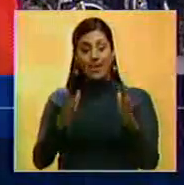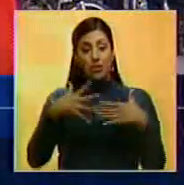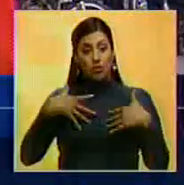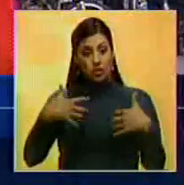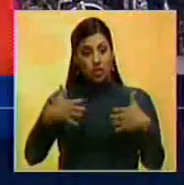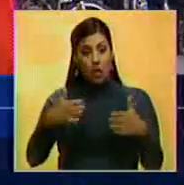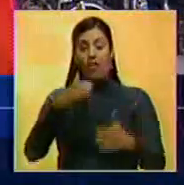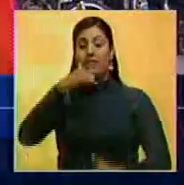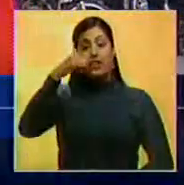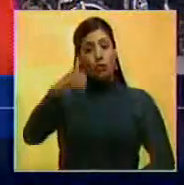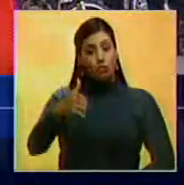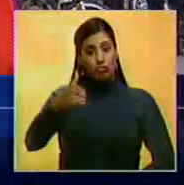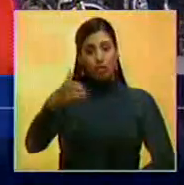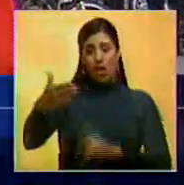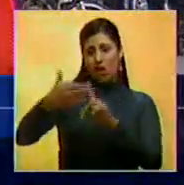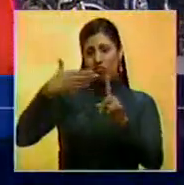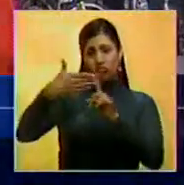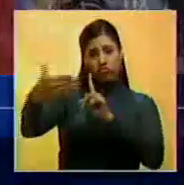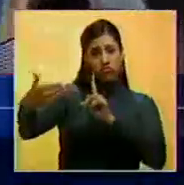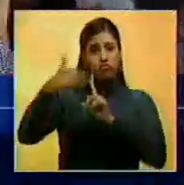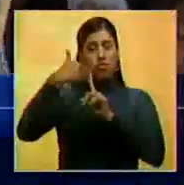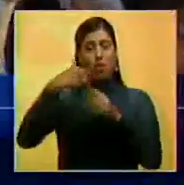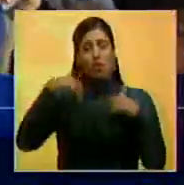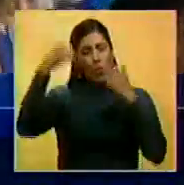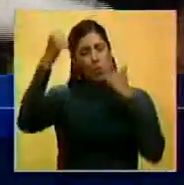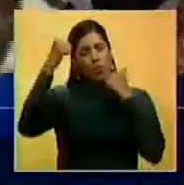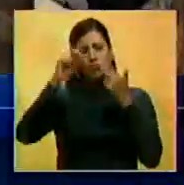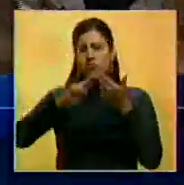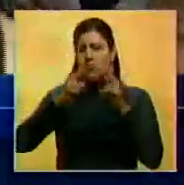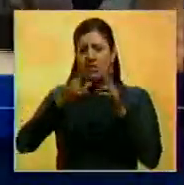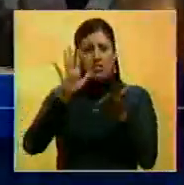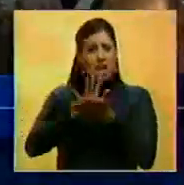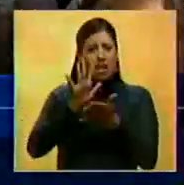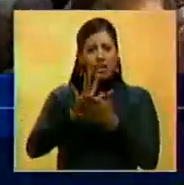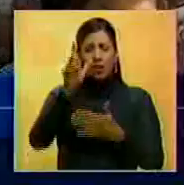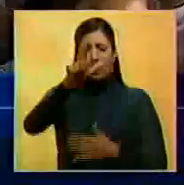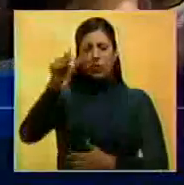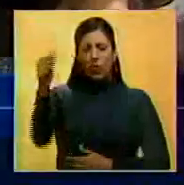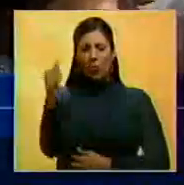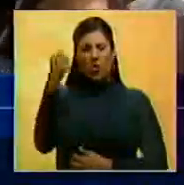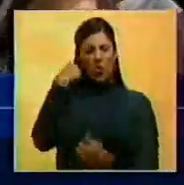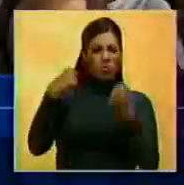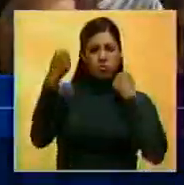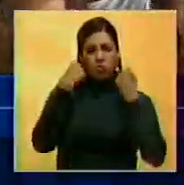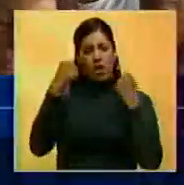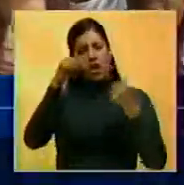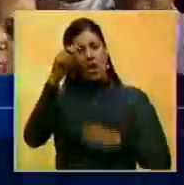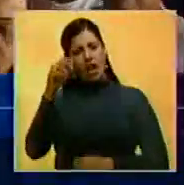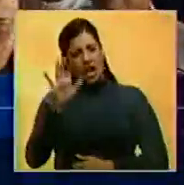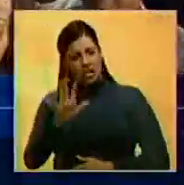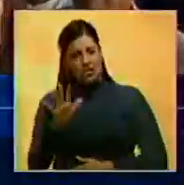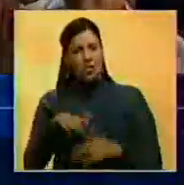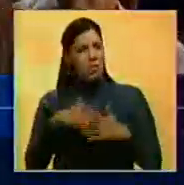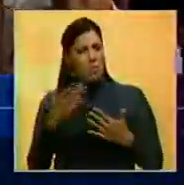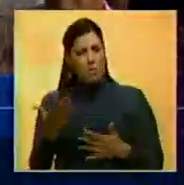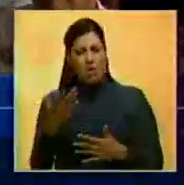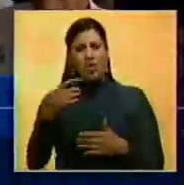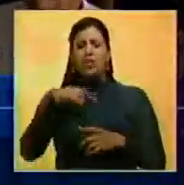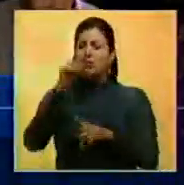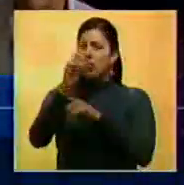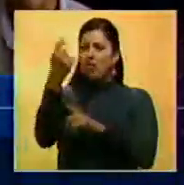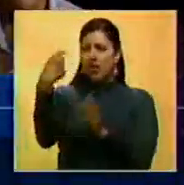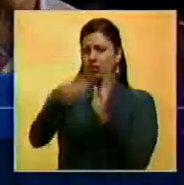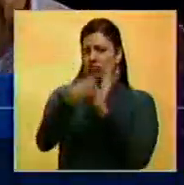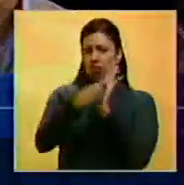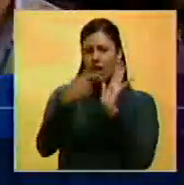Salud denuncian que fueron agredidos durante una protesta pacífica por parte de funcionarios de la Policía Nacional Bolivariana ante las exigencias